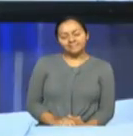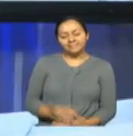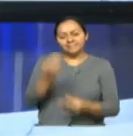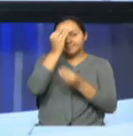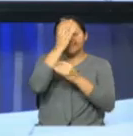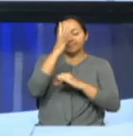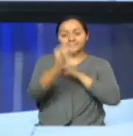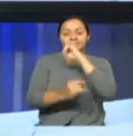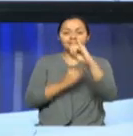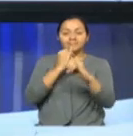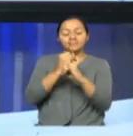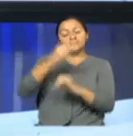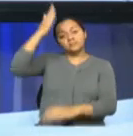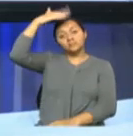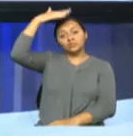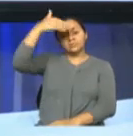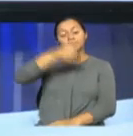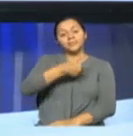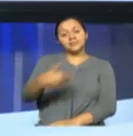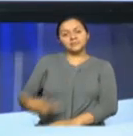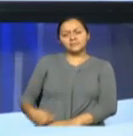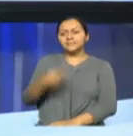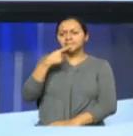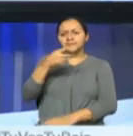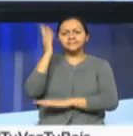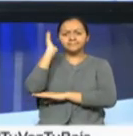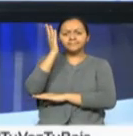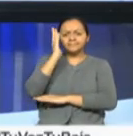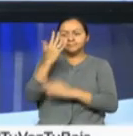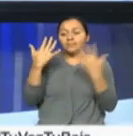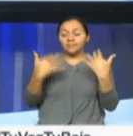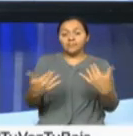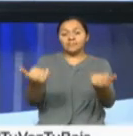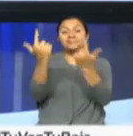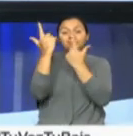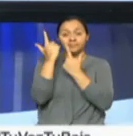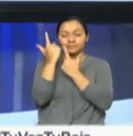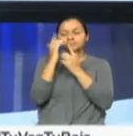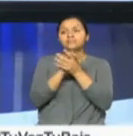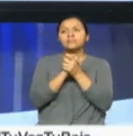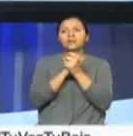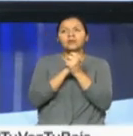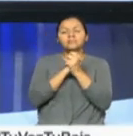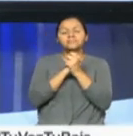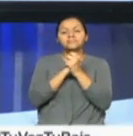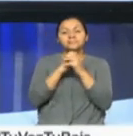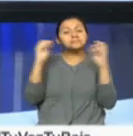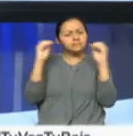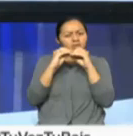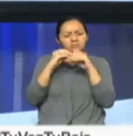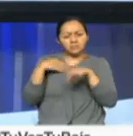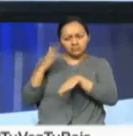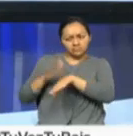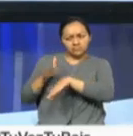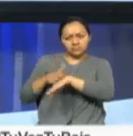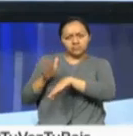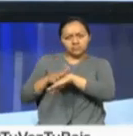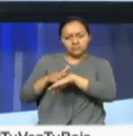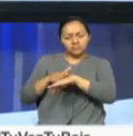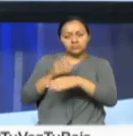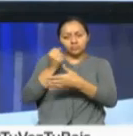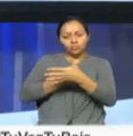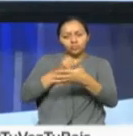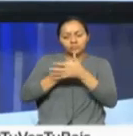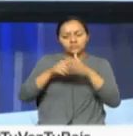Información del mundo. Donald Trump ratificó en un discurso dirigido al ejército estadounidense que intensificará su lucha contra el Estado